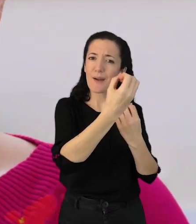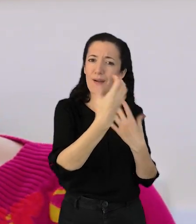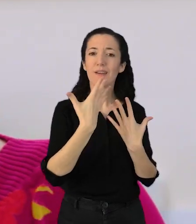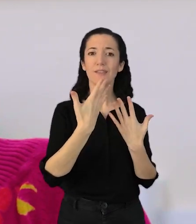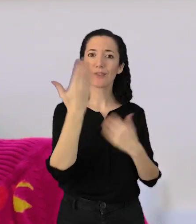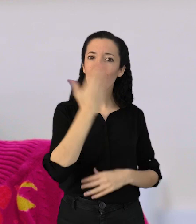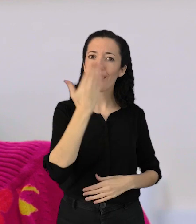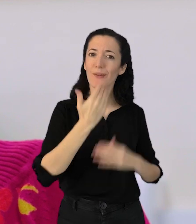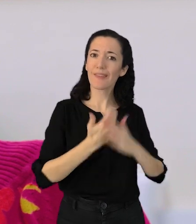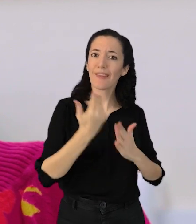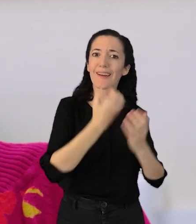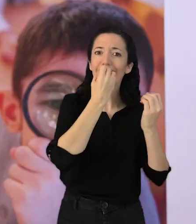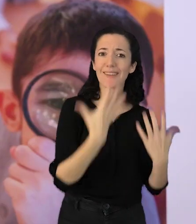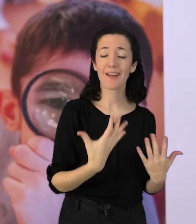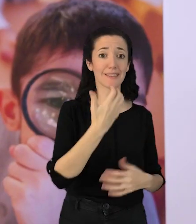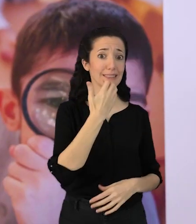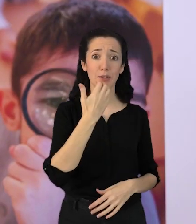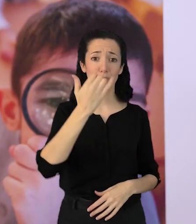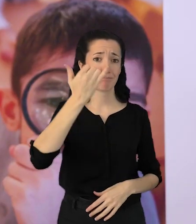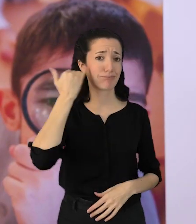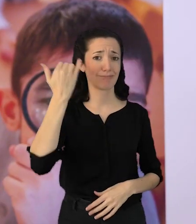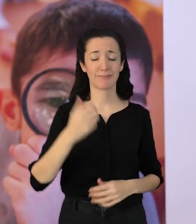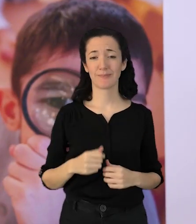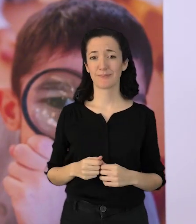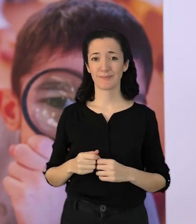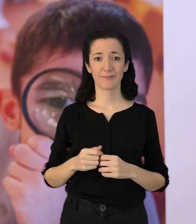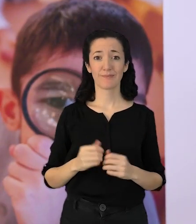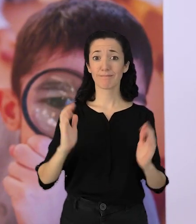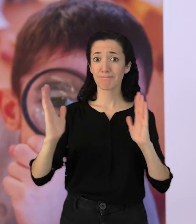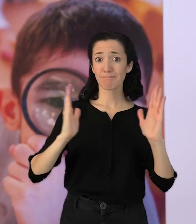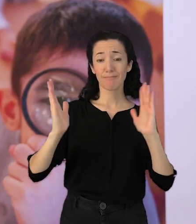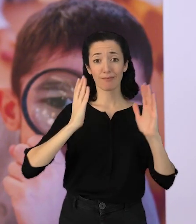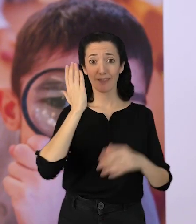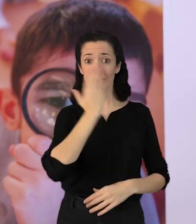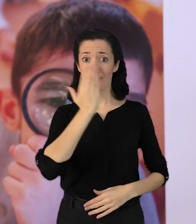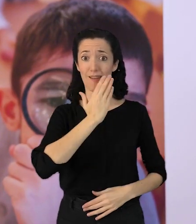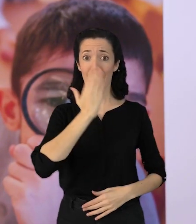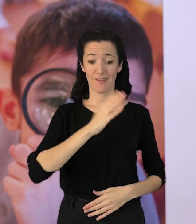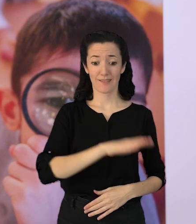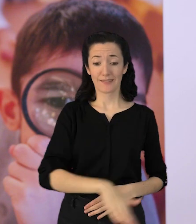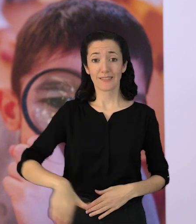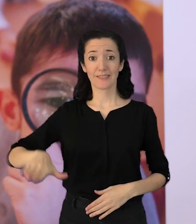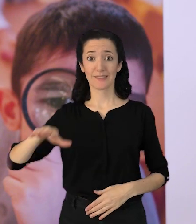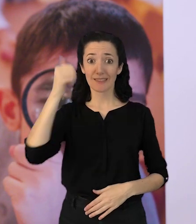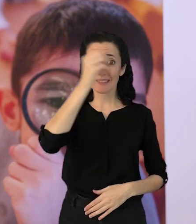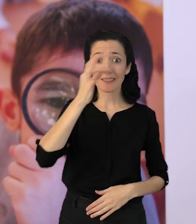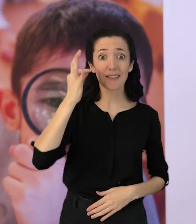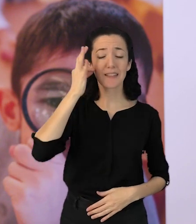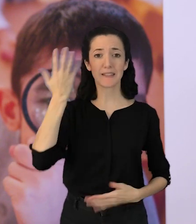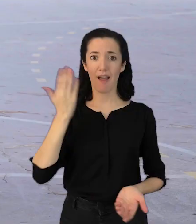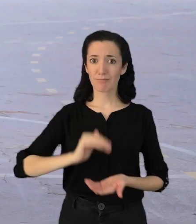cole, no te das cuenta de esas cosas. Parar esa violencia en el momento escolar, en el momento en que los niños y las niñas